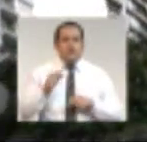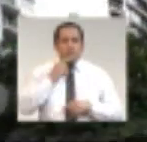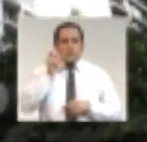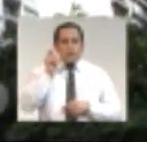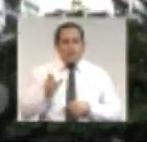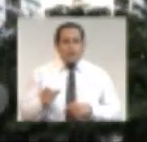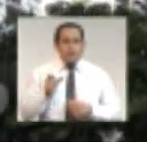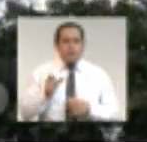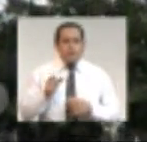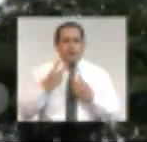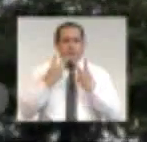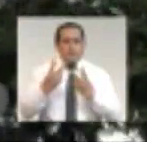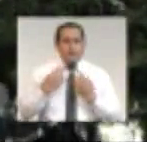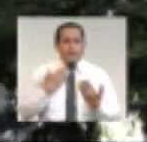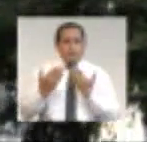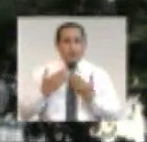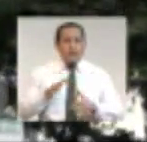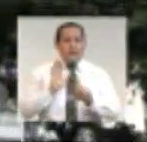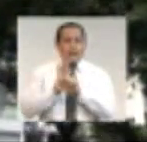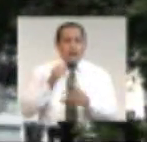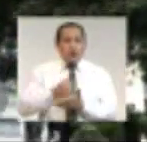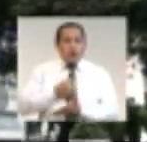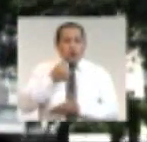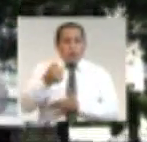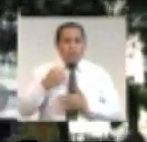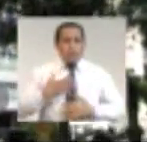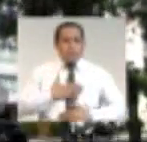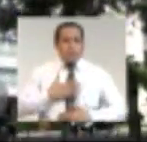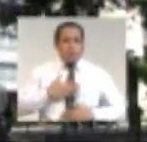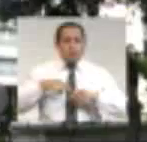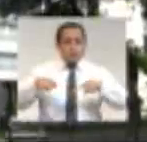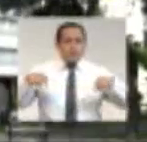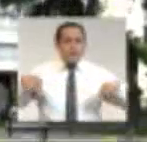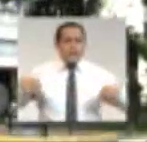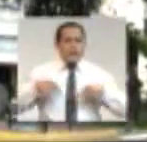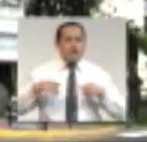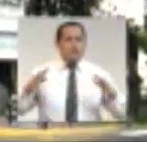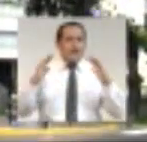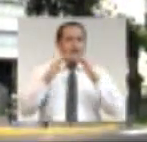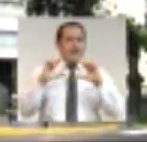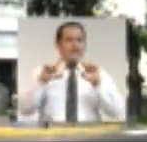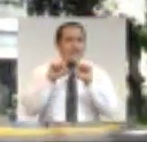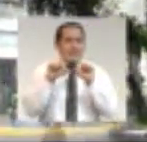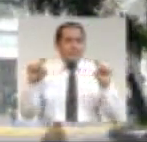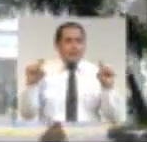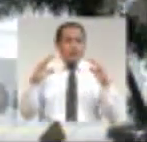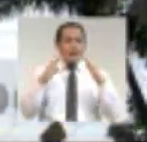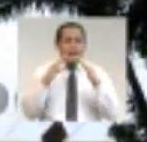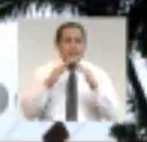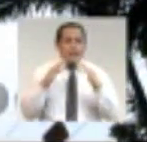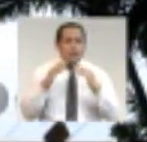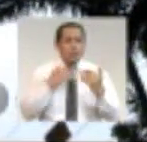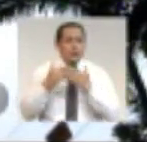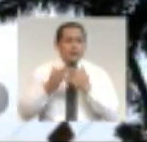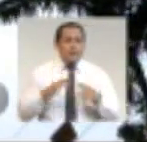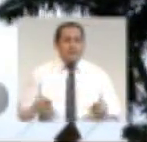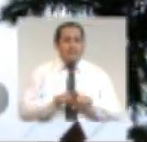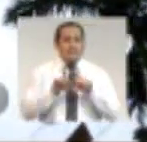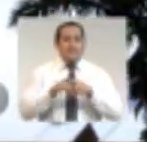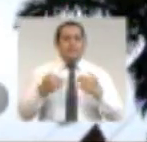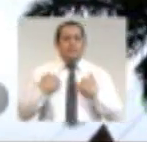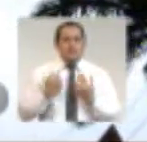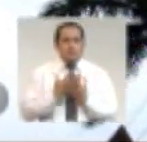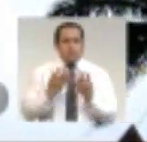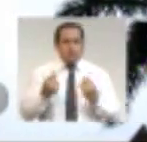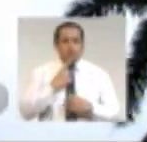Cuando una persona adquiere de forma legal una propiedad, un terreno, un departamento o una casita, adquiere también